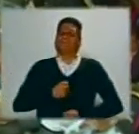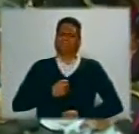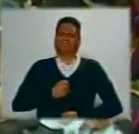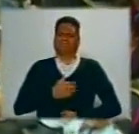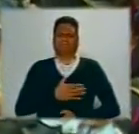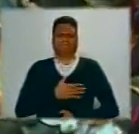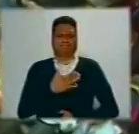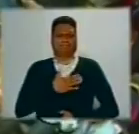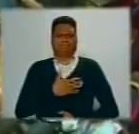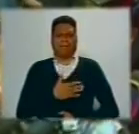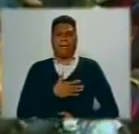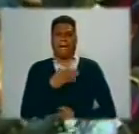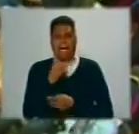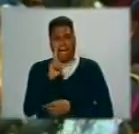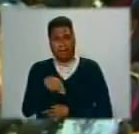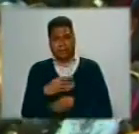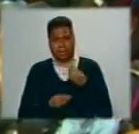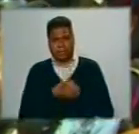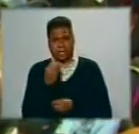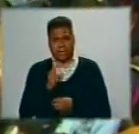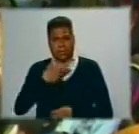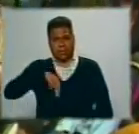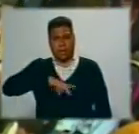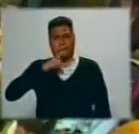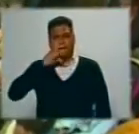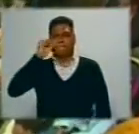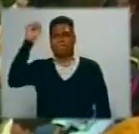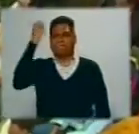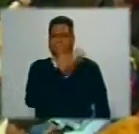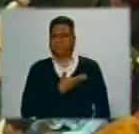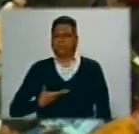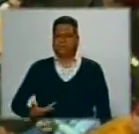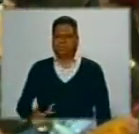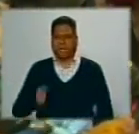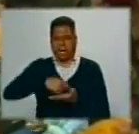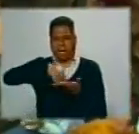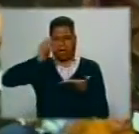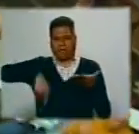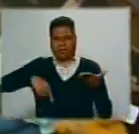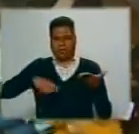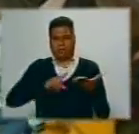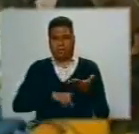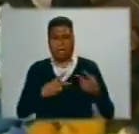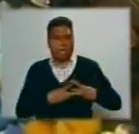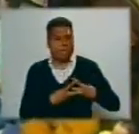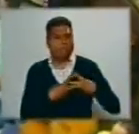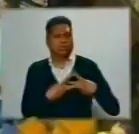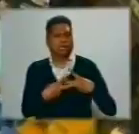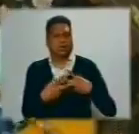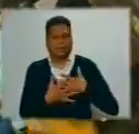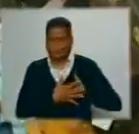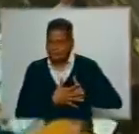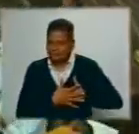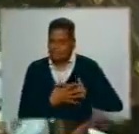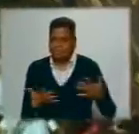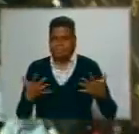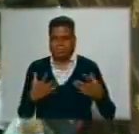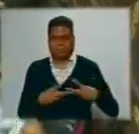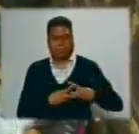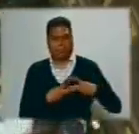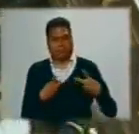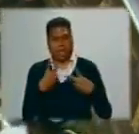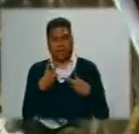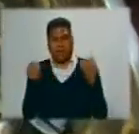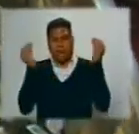también, nuestro presidente Nicolás Maduro, ha firmado voluntariamente, ha suscrito voluntariamente este